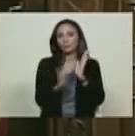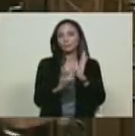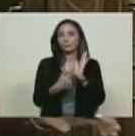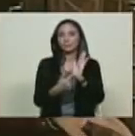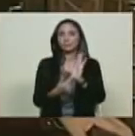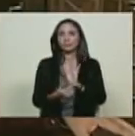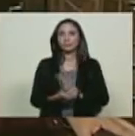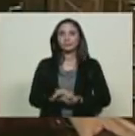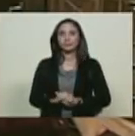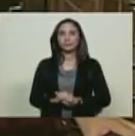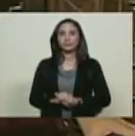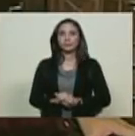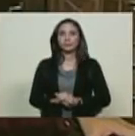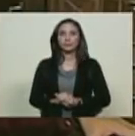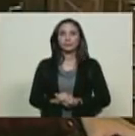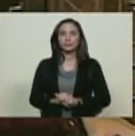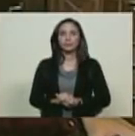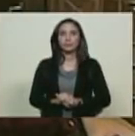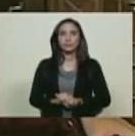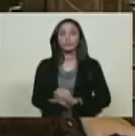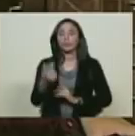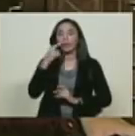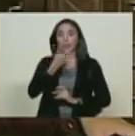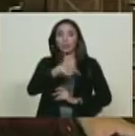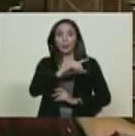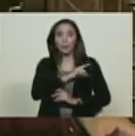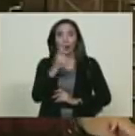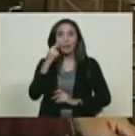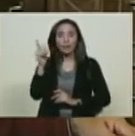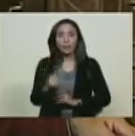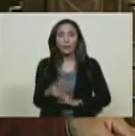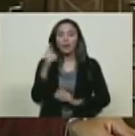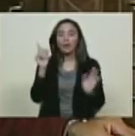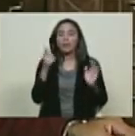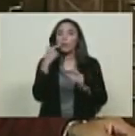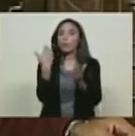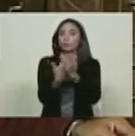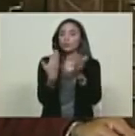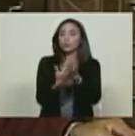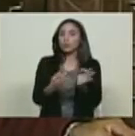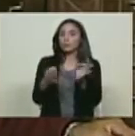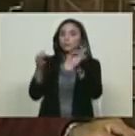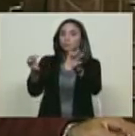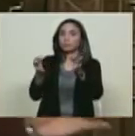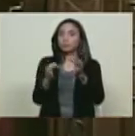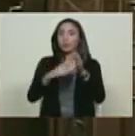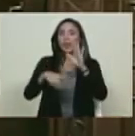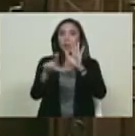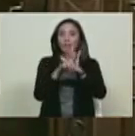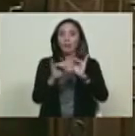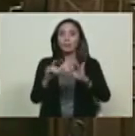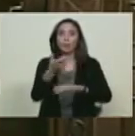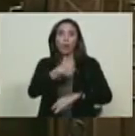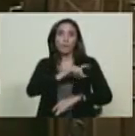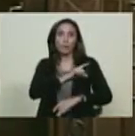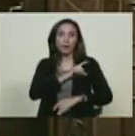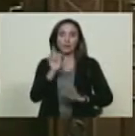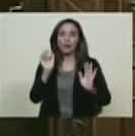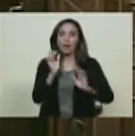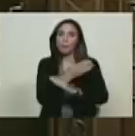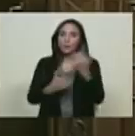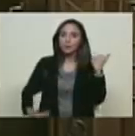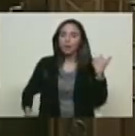estos elementos. Como desde España nosotros vamos a solicitar legalmente al gobierno de España